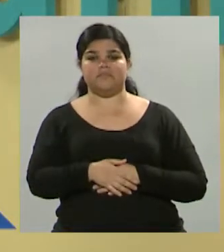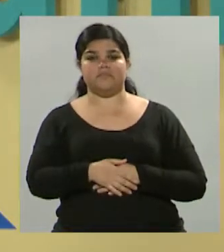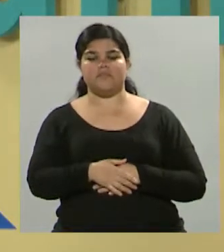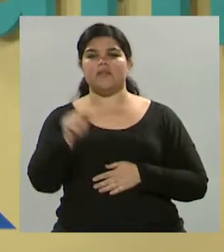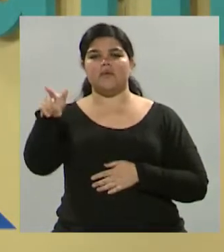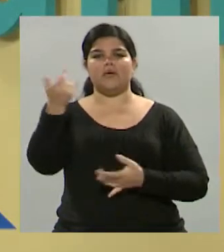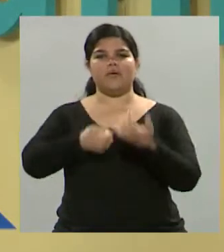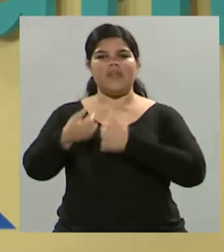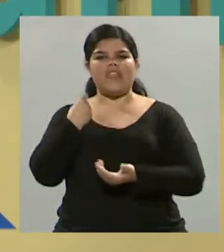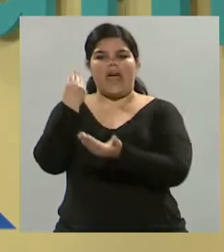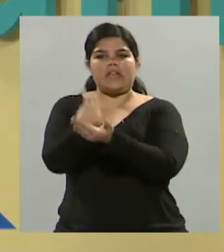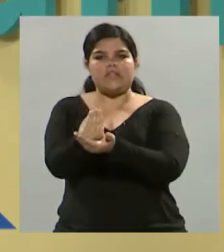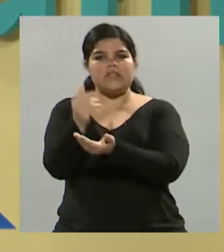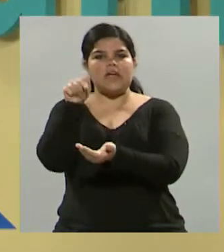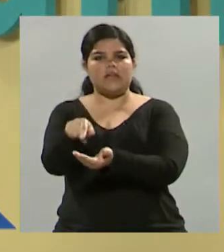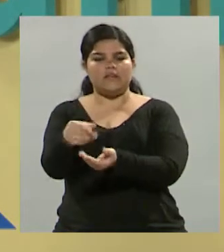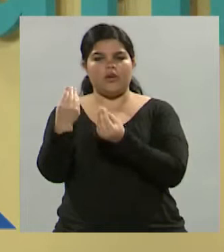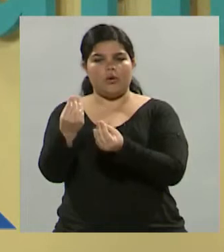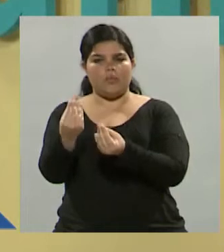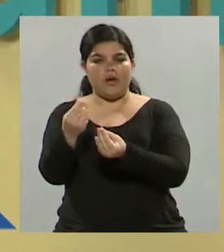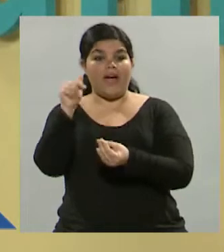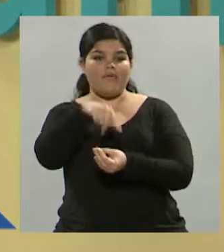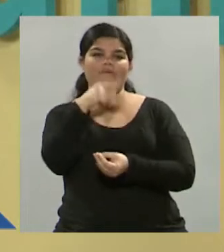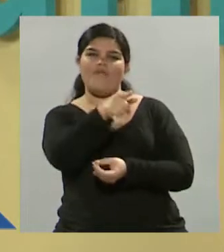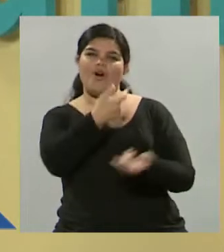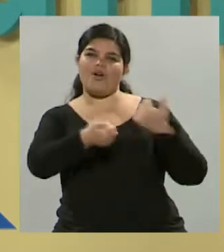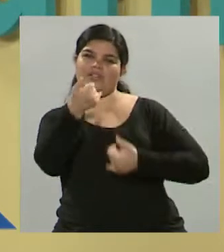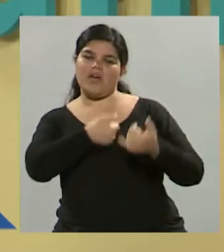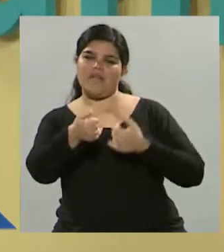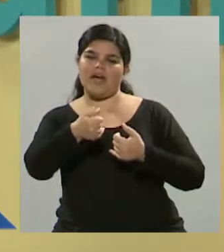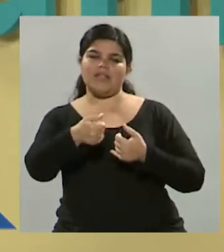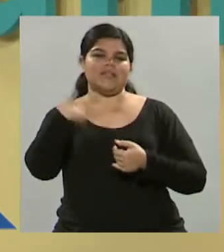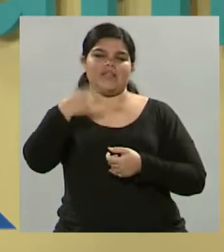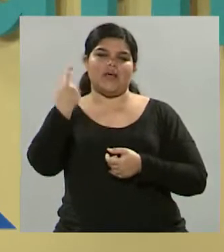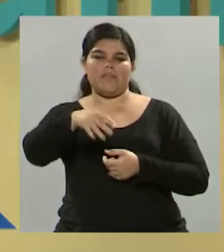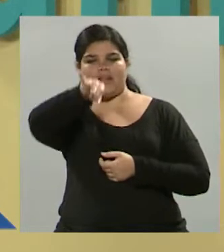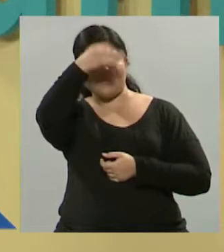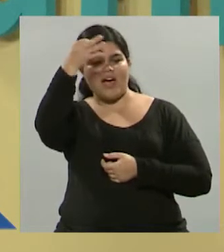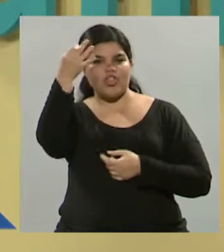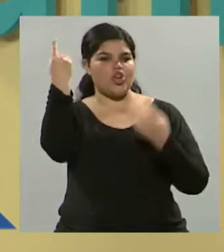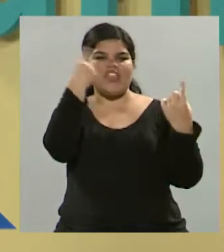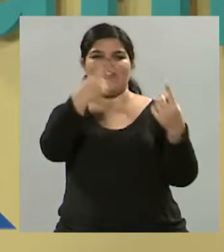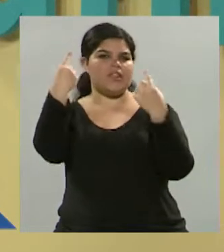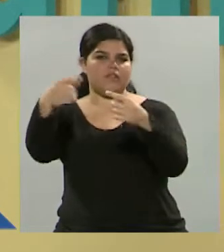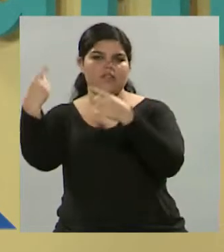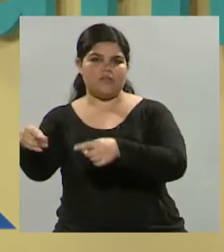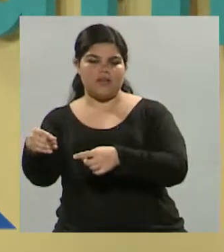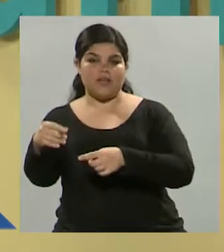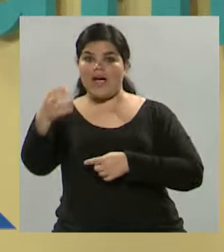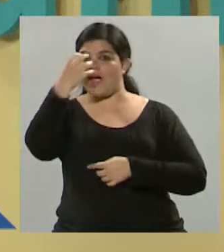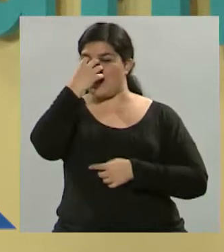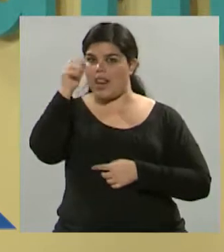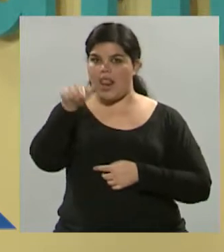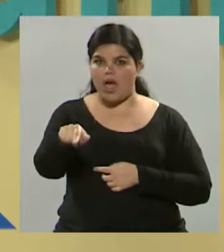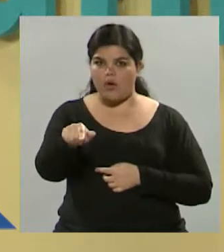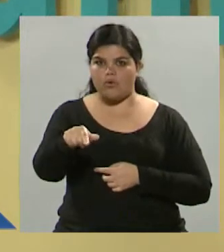al principio vos también hablaste de que por ahí cada función es diferente. Más allá de que el teatro siempre es así, siempre una función es única, el clown tiene mucho más de